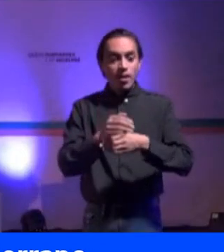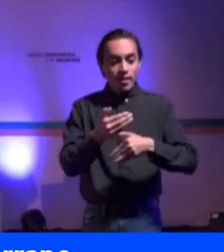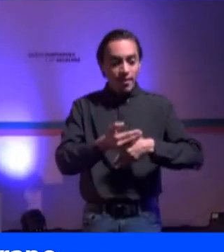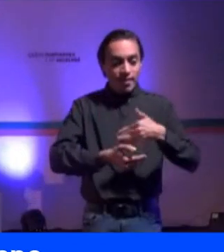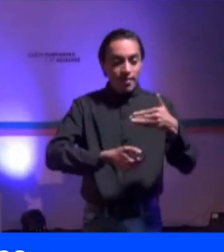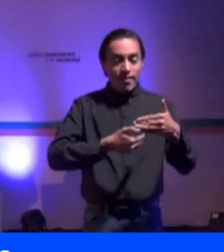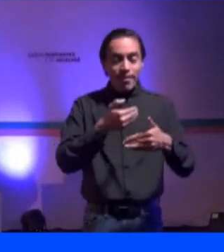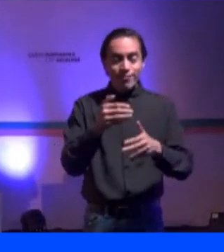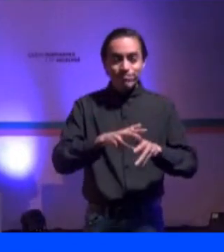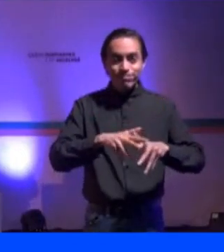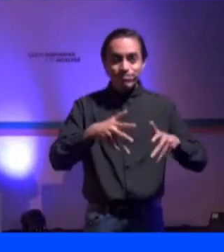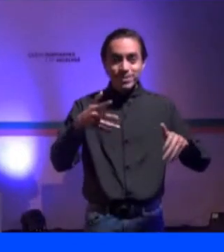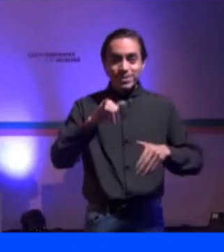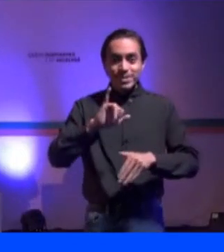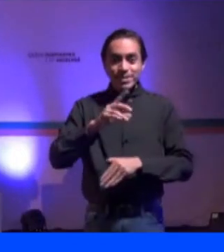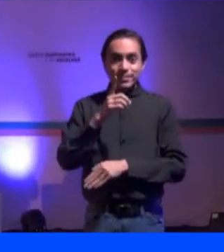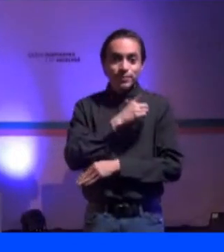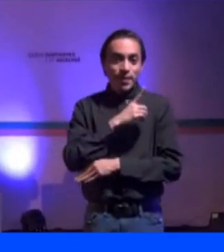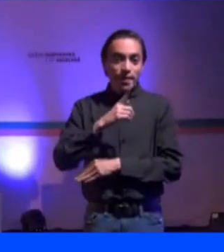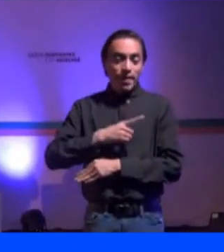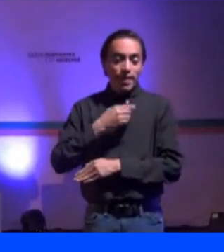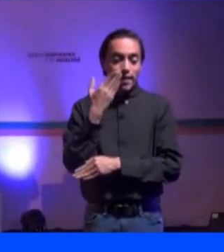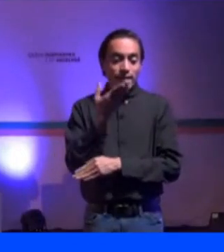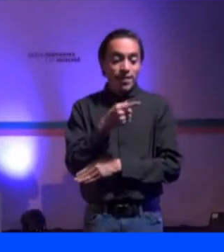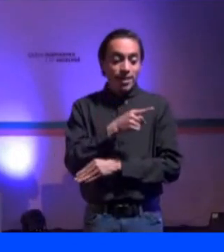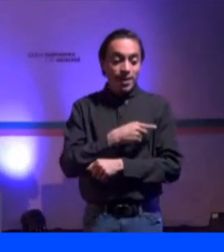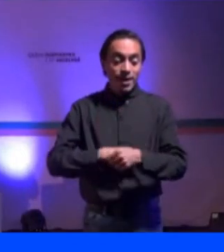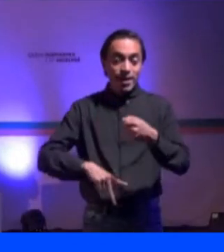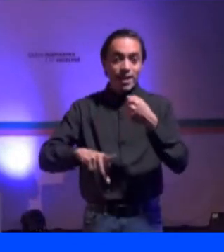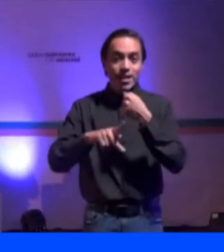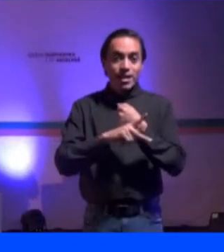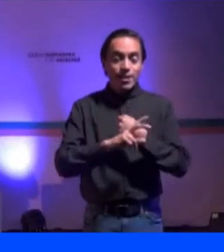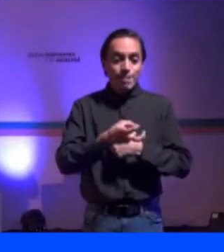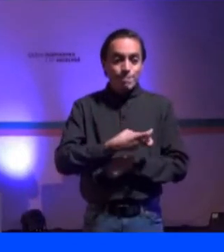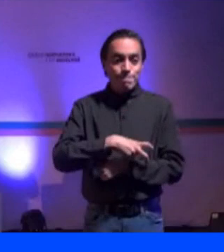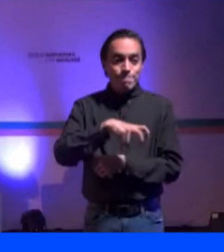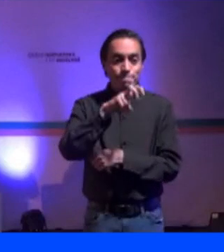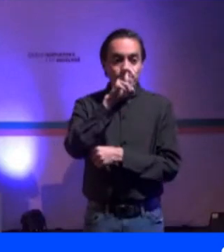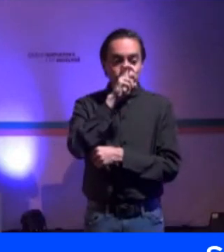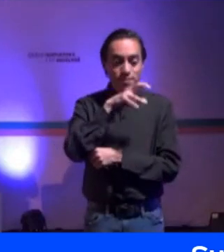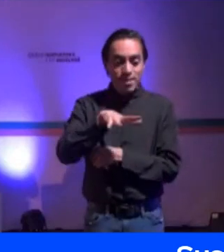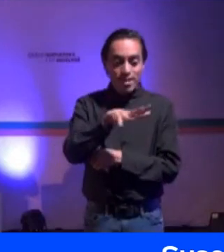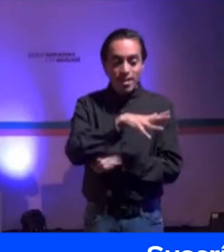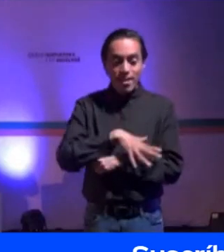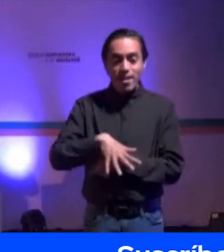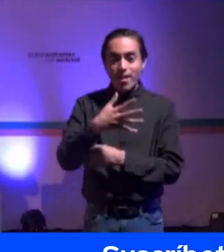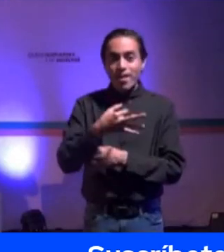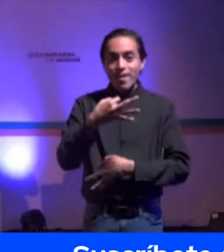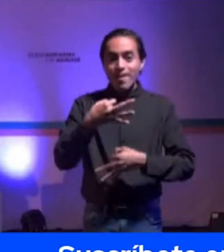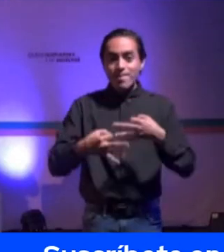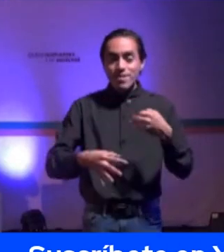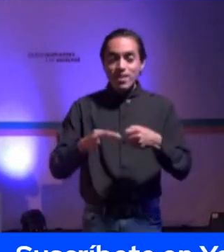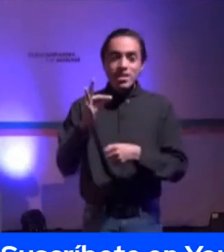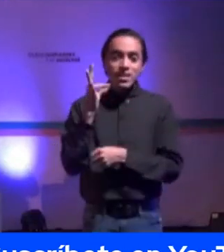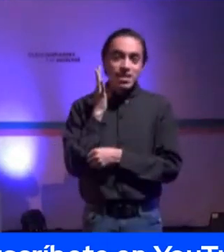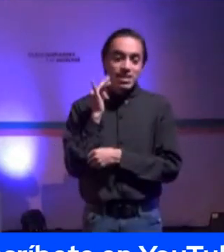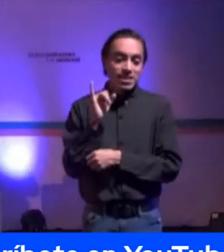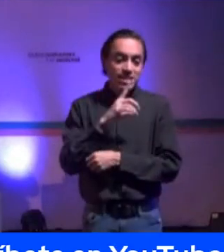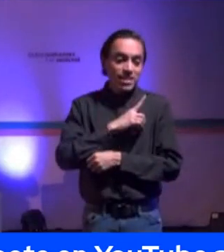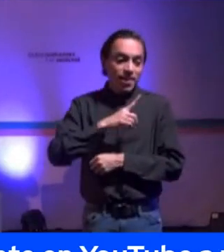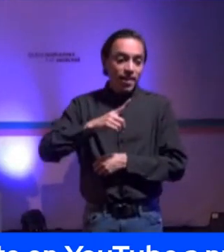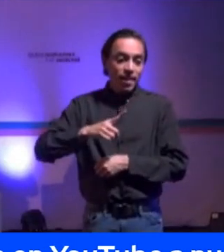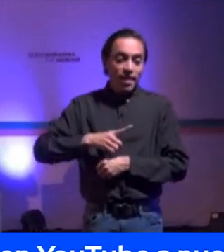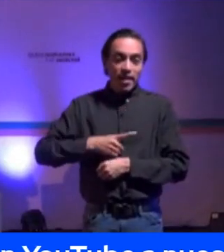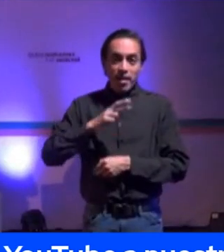en nuestro país que el Poder Judicial ya se ponga a chambear y se ponga al nivel que está tratando de agarrar el Ejecutivo,